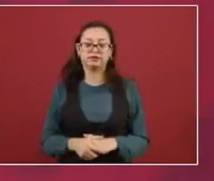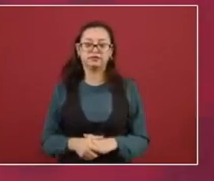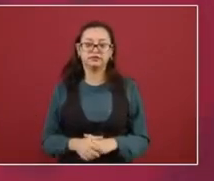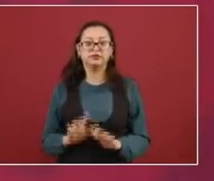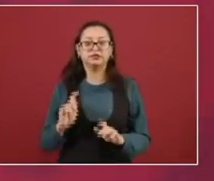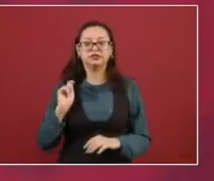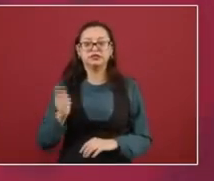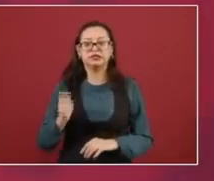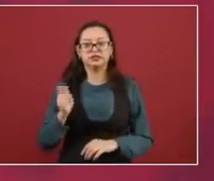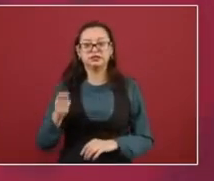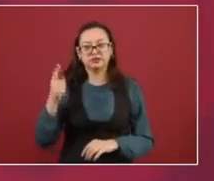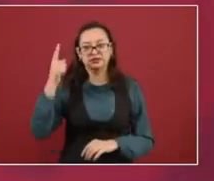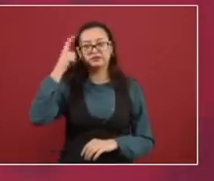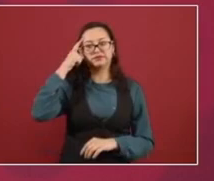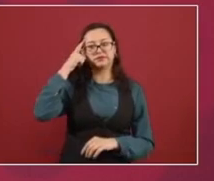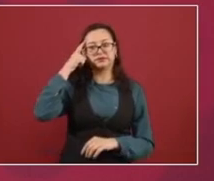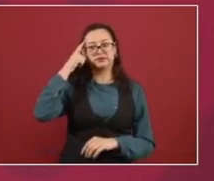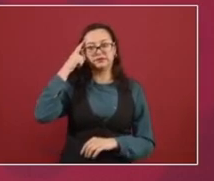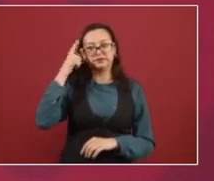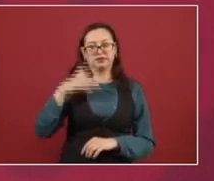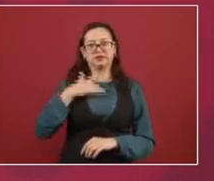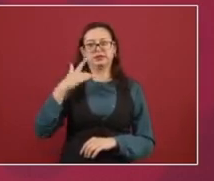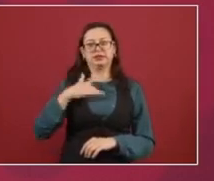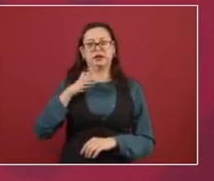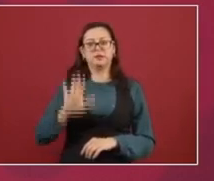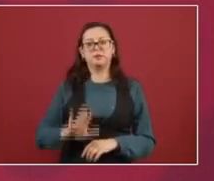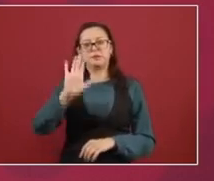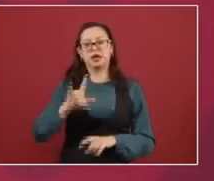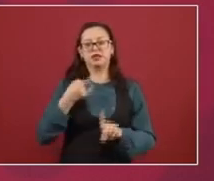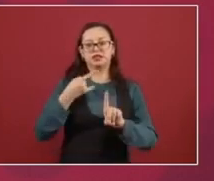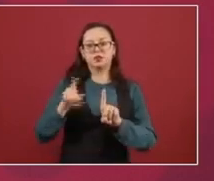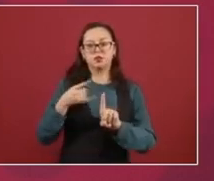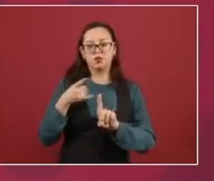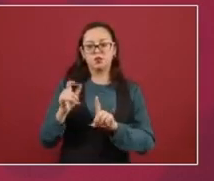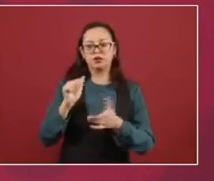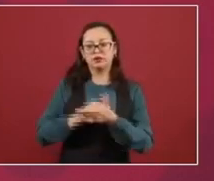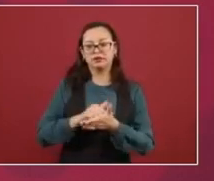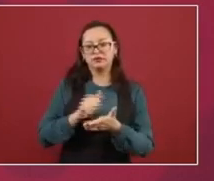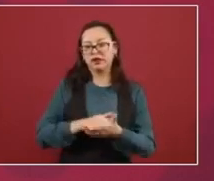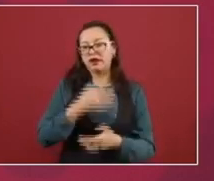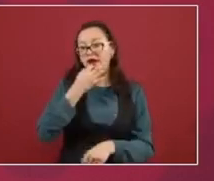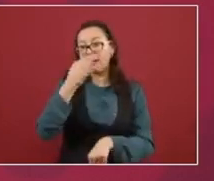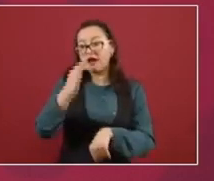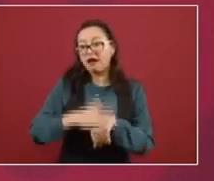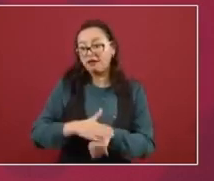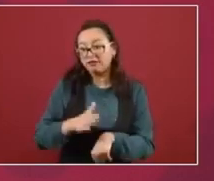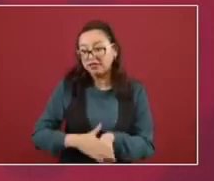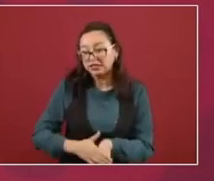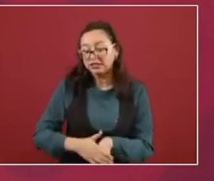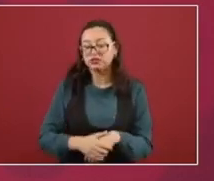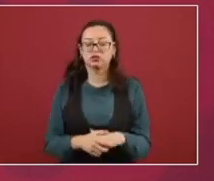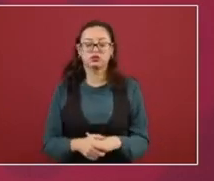Tun, tun, les toco la puerta. Vengo a avisarles